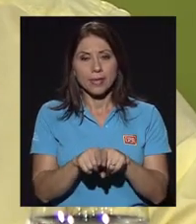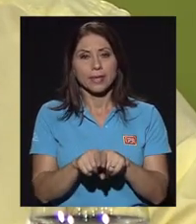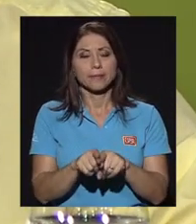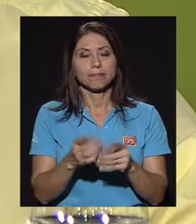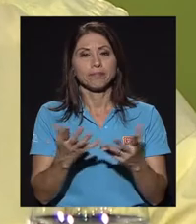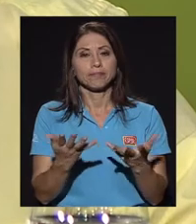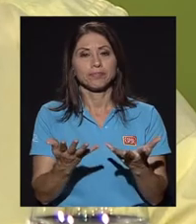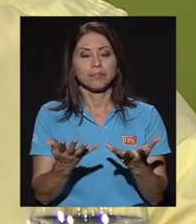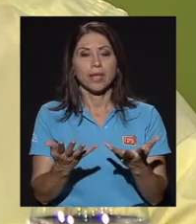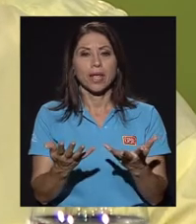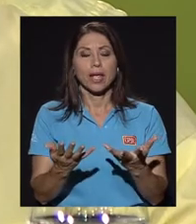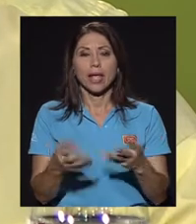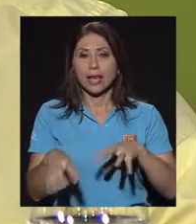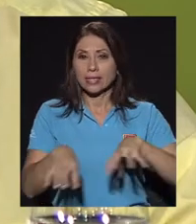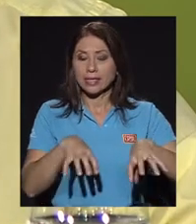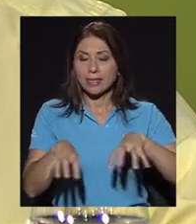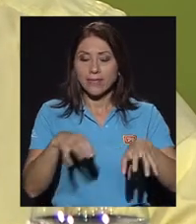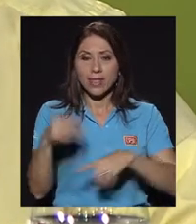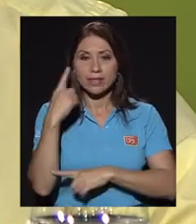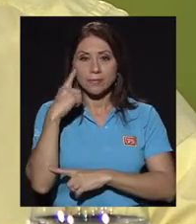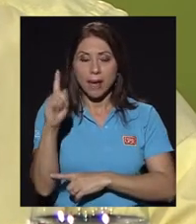dentro de las actividades para